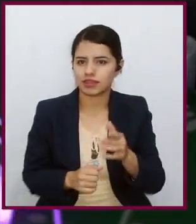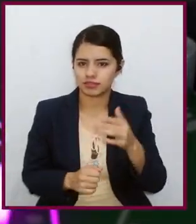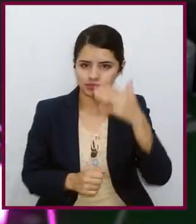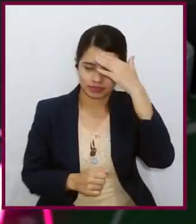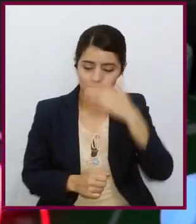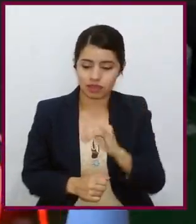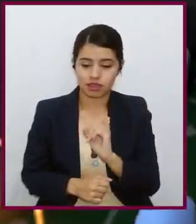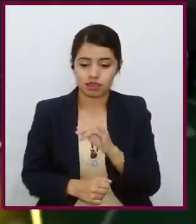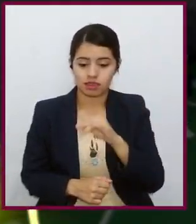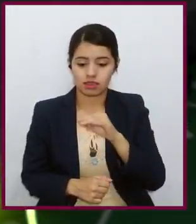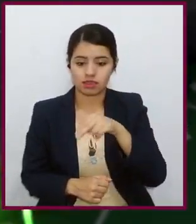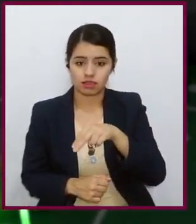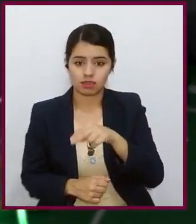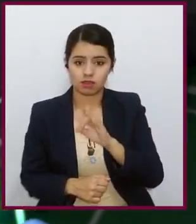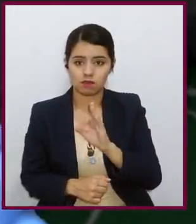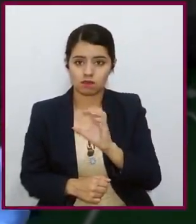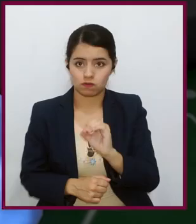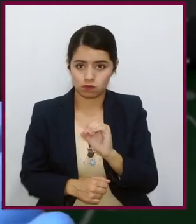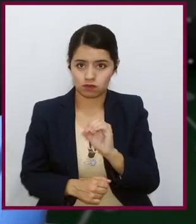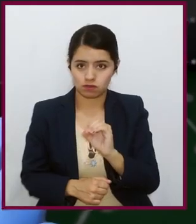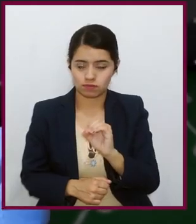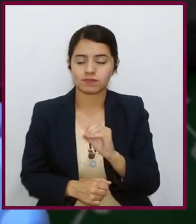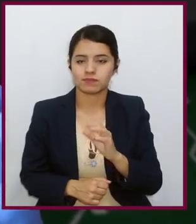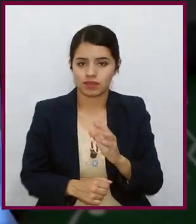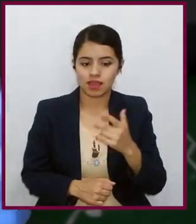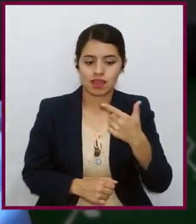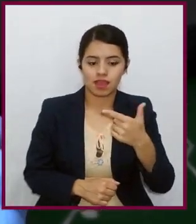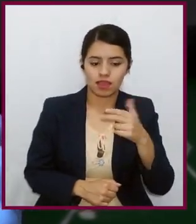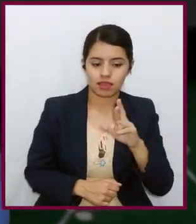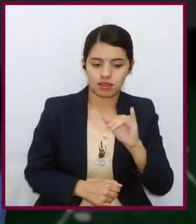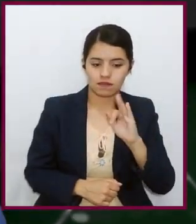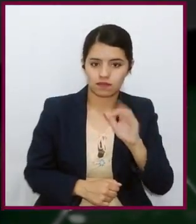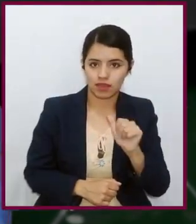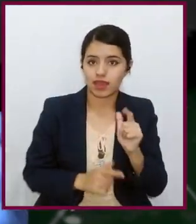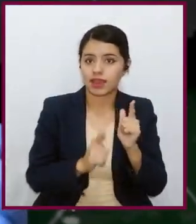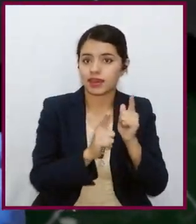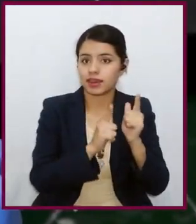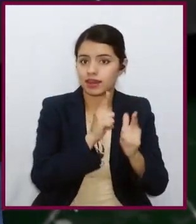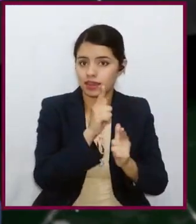herramienta. Oye, tienes una palabra rara ahí escondida, ¿no?